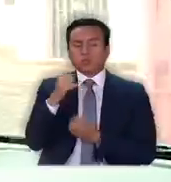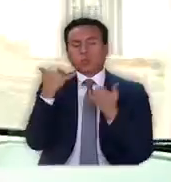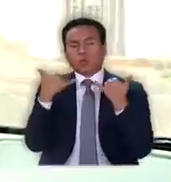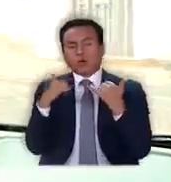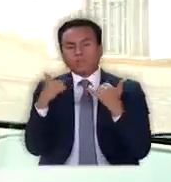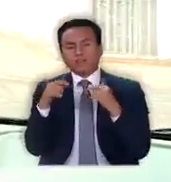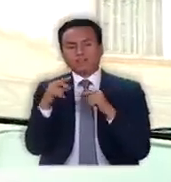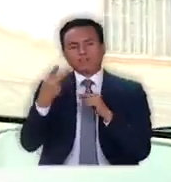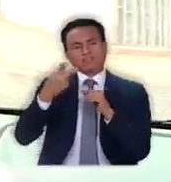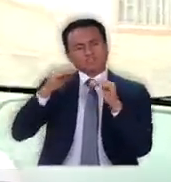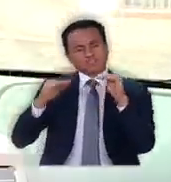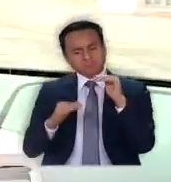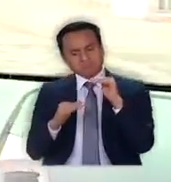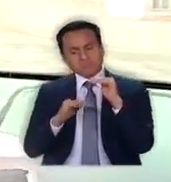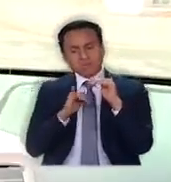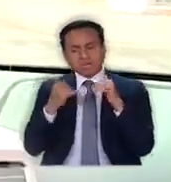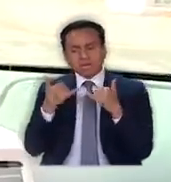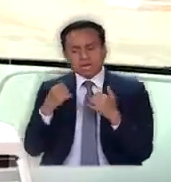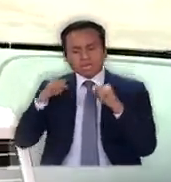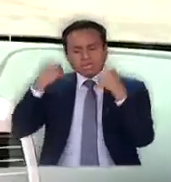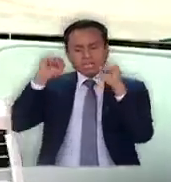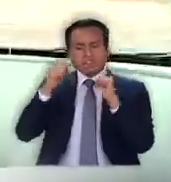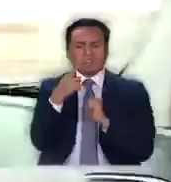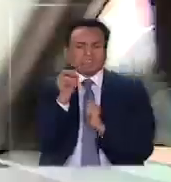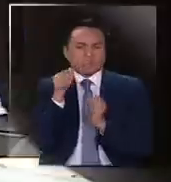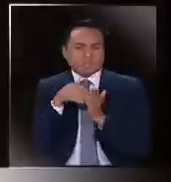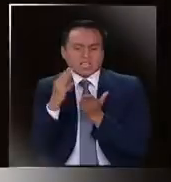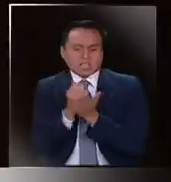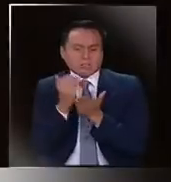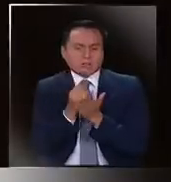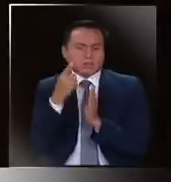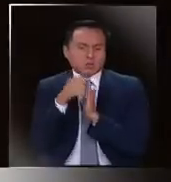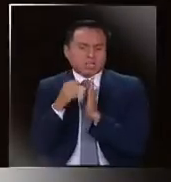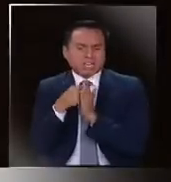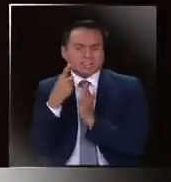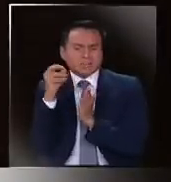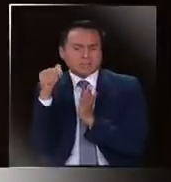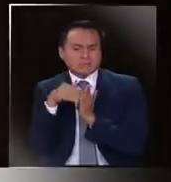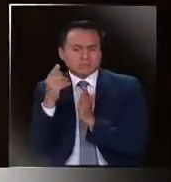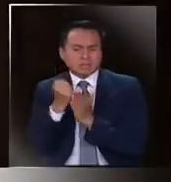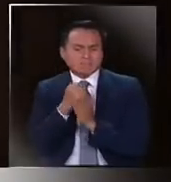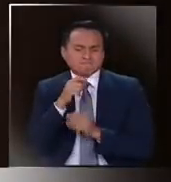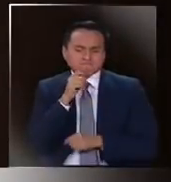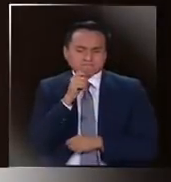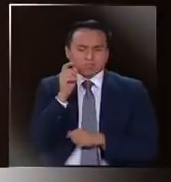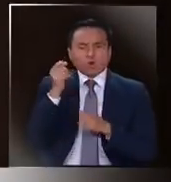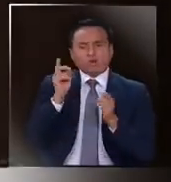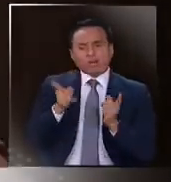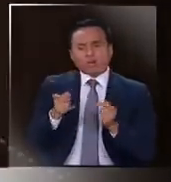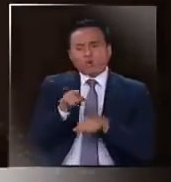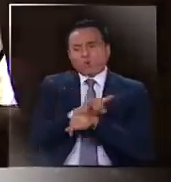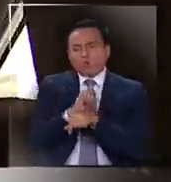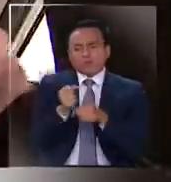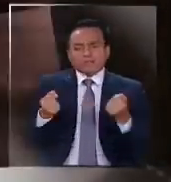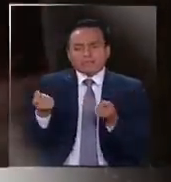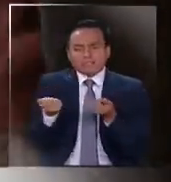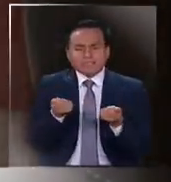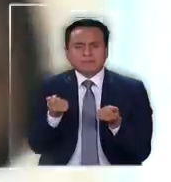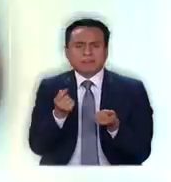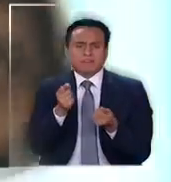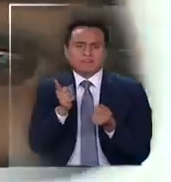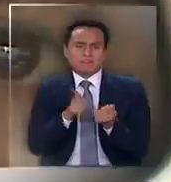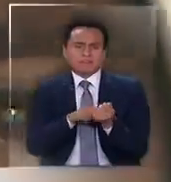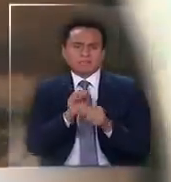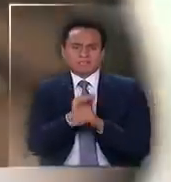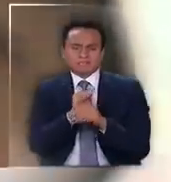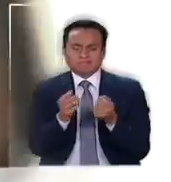jugaba en la segunda división y ganaba cerca de 120 mil pesos mensuales, se vio obligado a manejar un Uber para mantener a su familia.